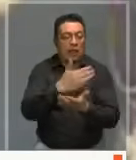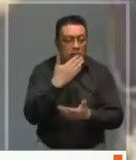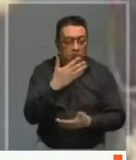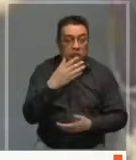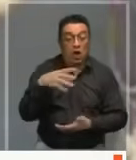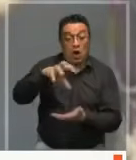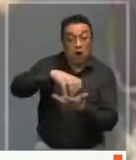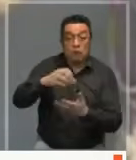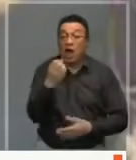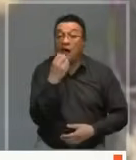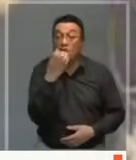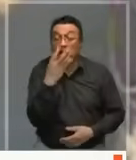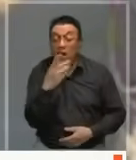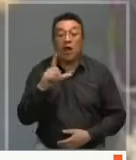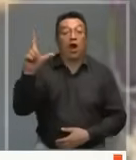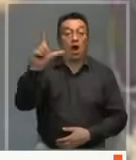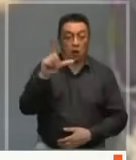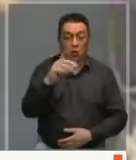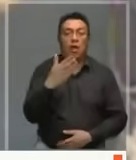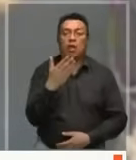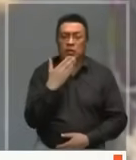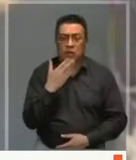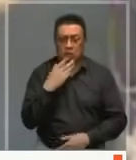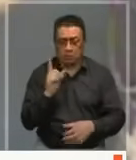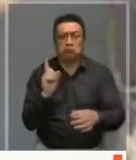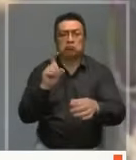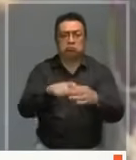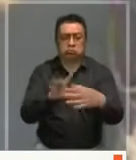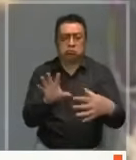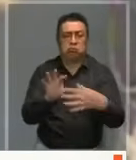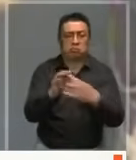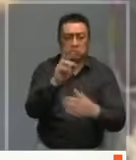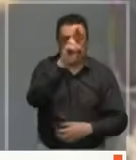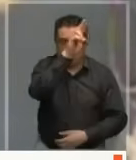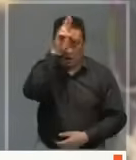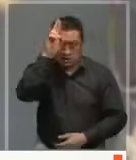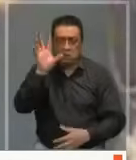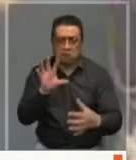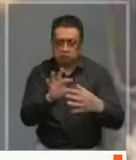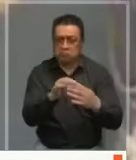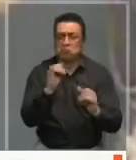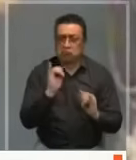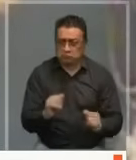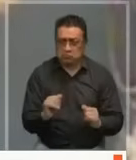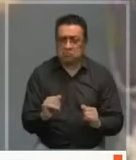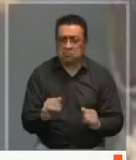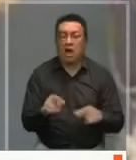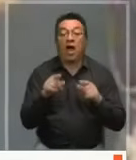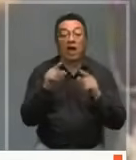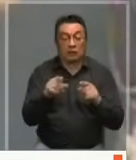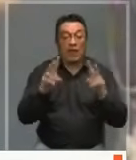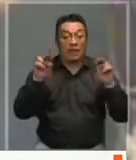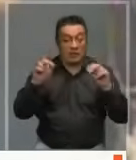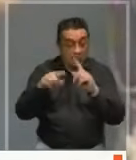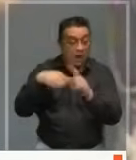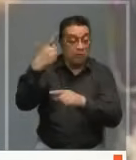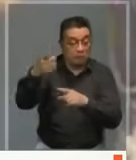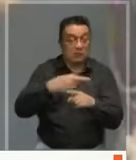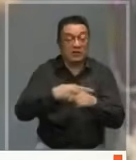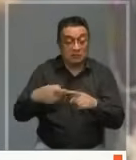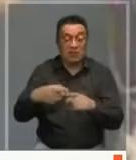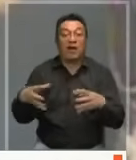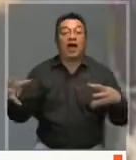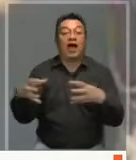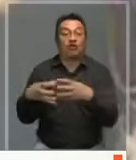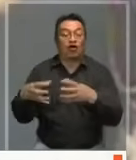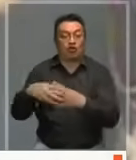confirmaron que este lunes se sumarán a la medida tomada por La Reina. Incluso el tema será tratado la próxima semana por la Asociación